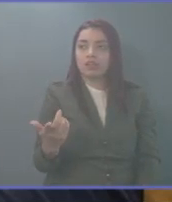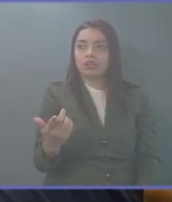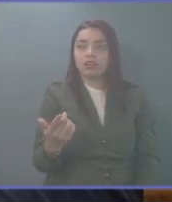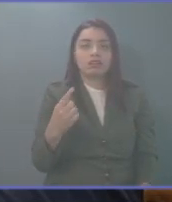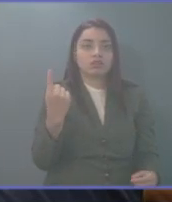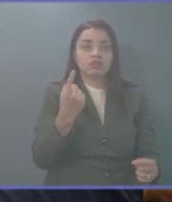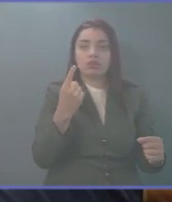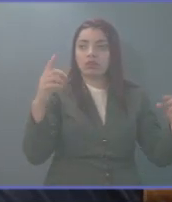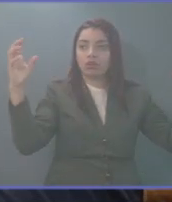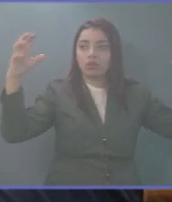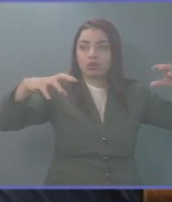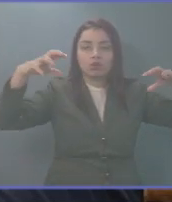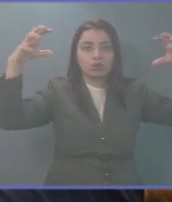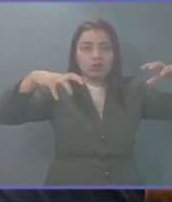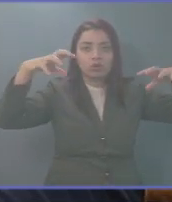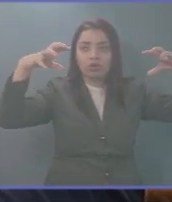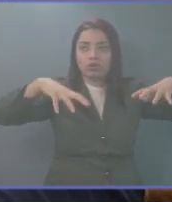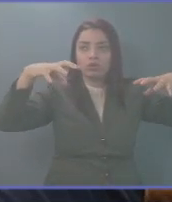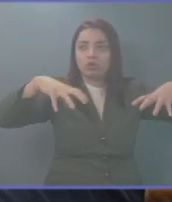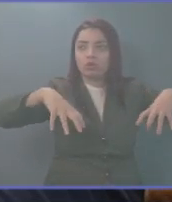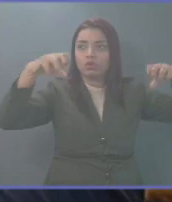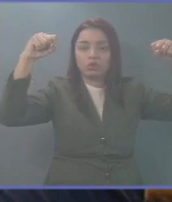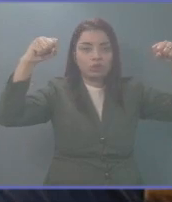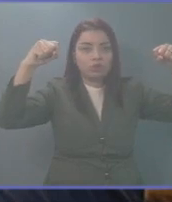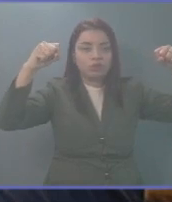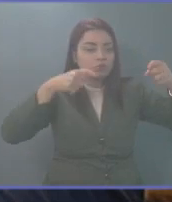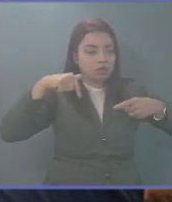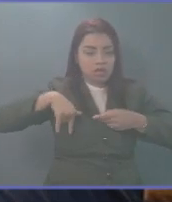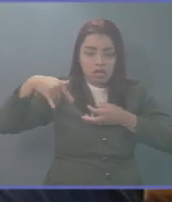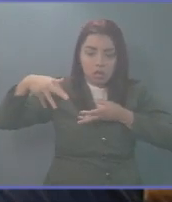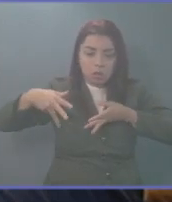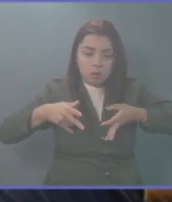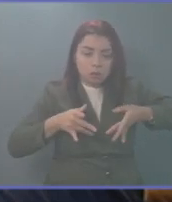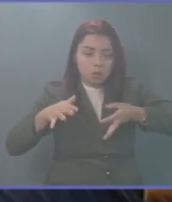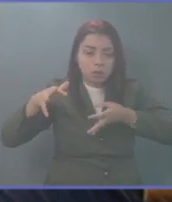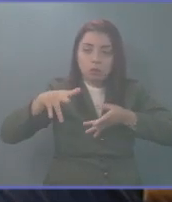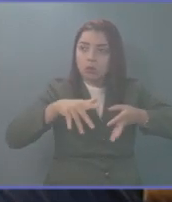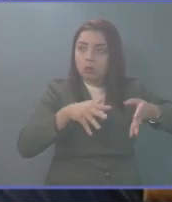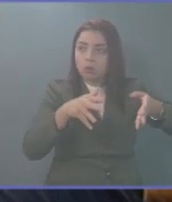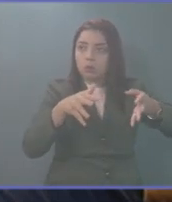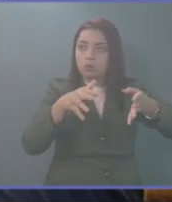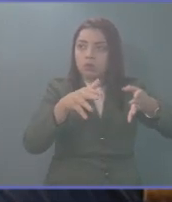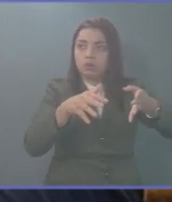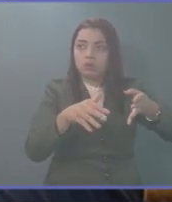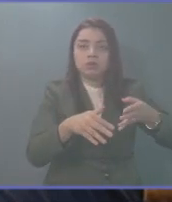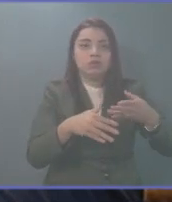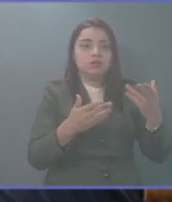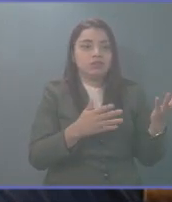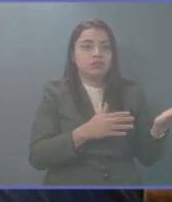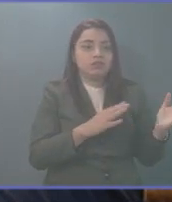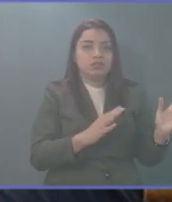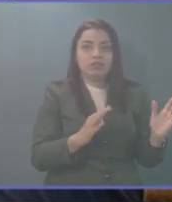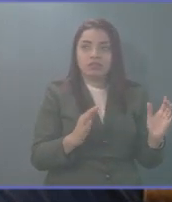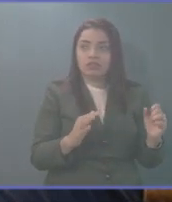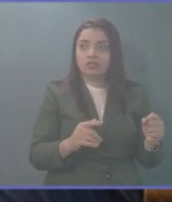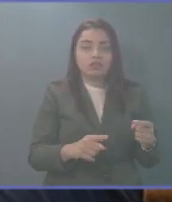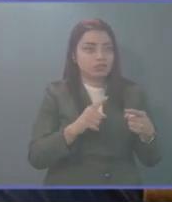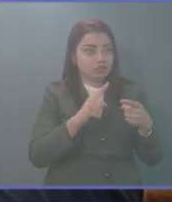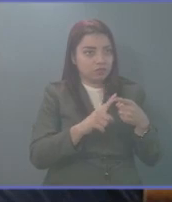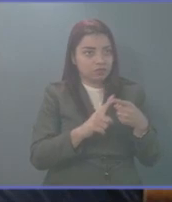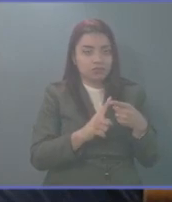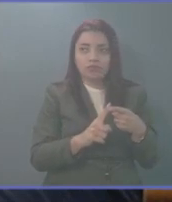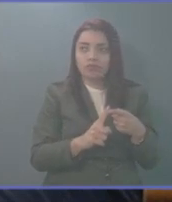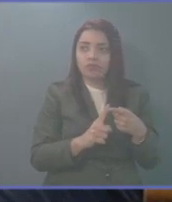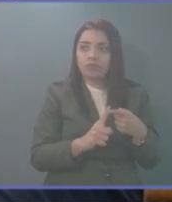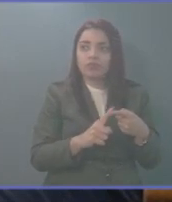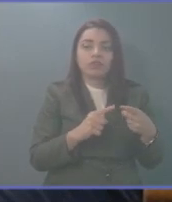invierno. Estamos en el verano y el río actualmente no tiene turbidez, como punto número uno.